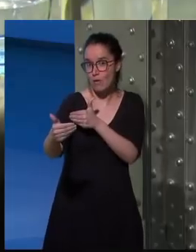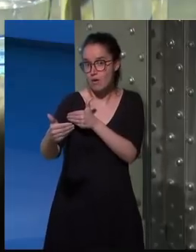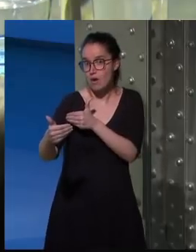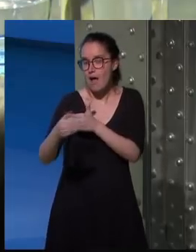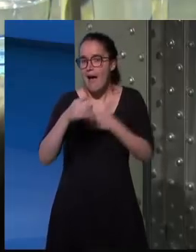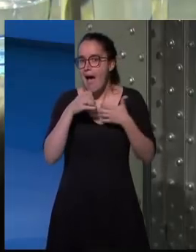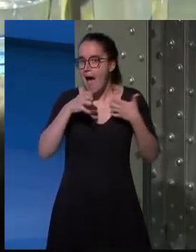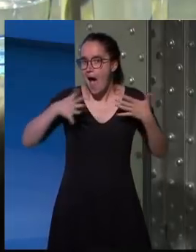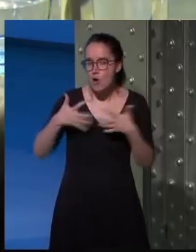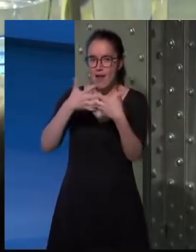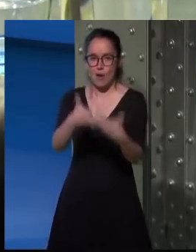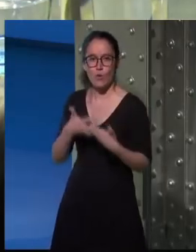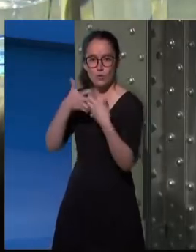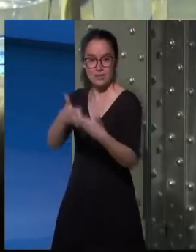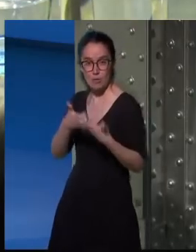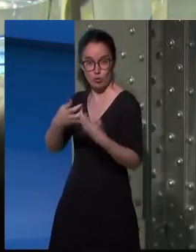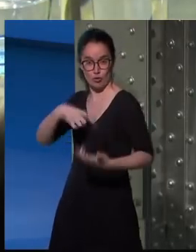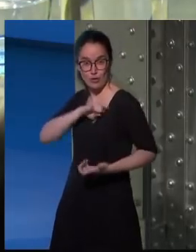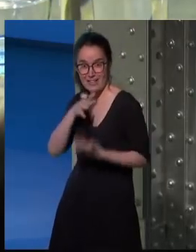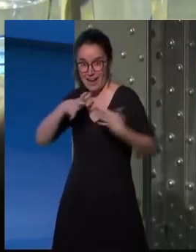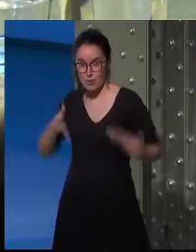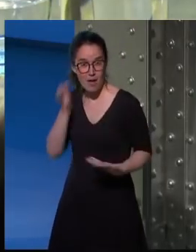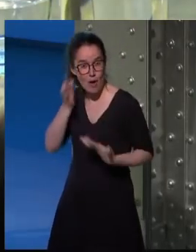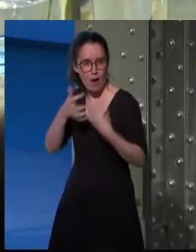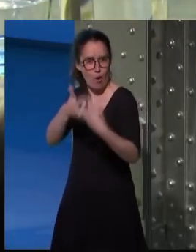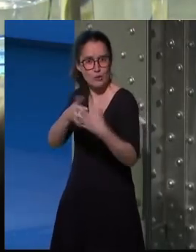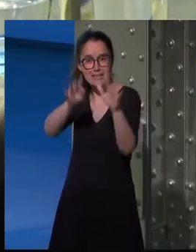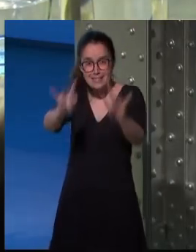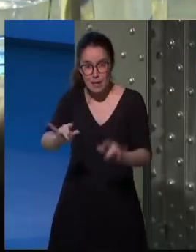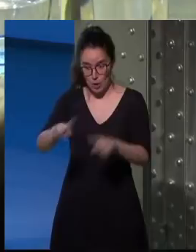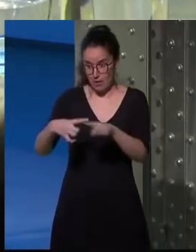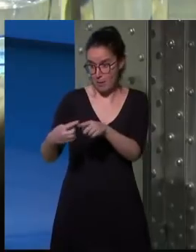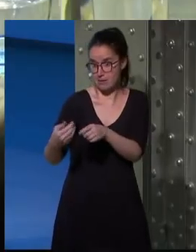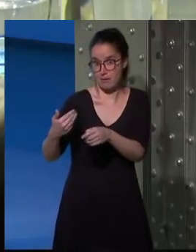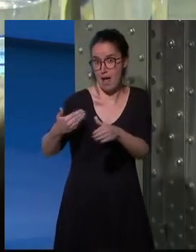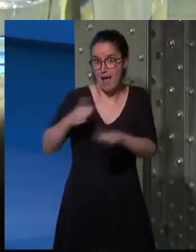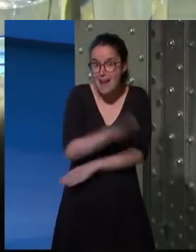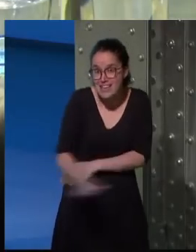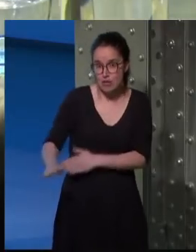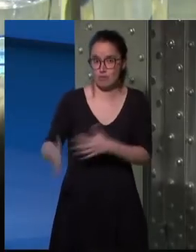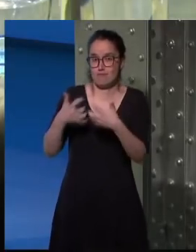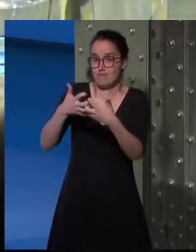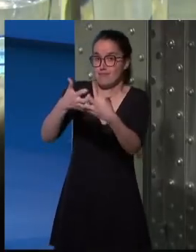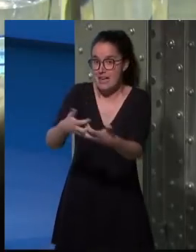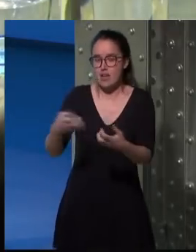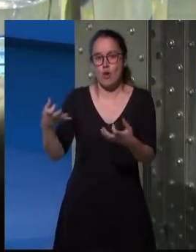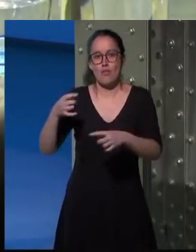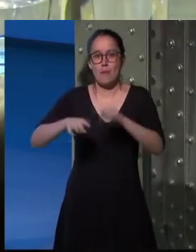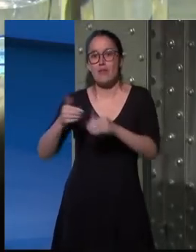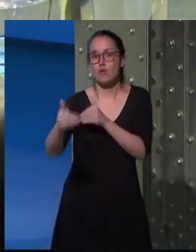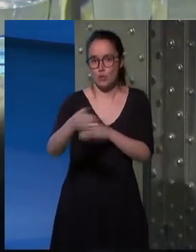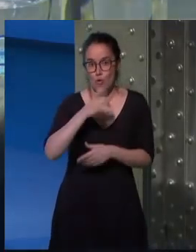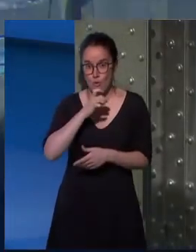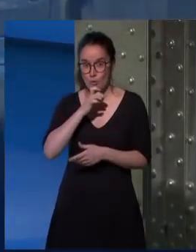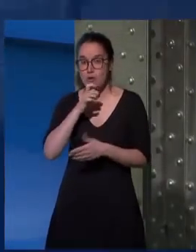solo basta con que luchemos las que estamos ahora aquí, sino que los que vienen por detrás empujando son los que también, de ellos depende el futuro,